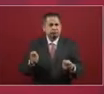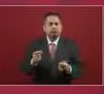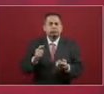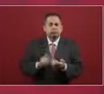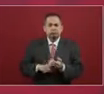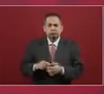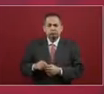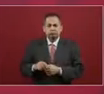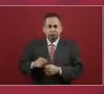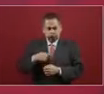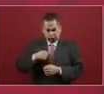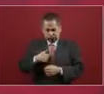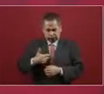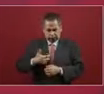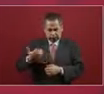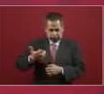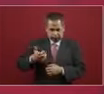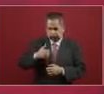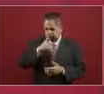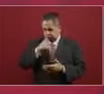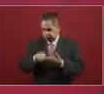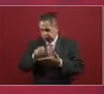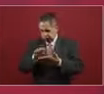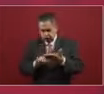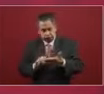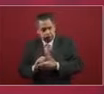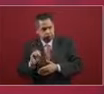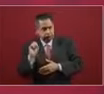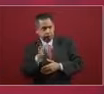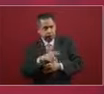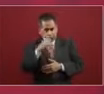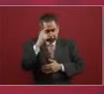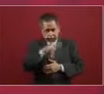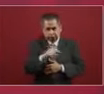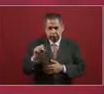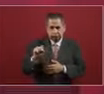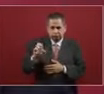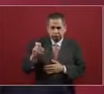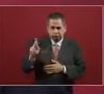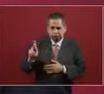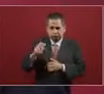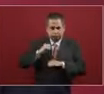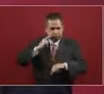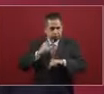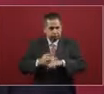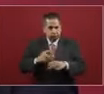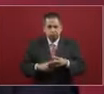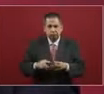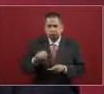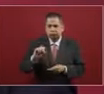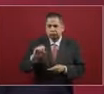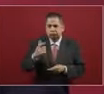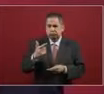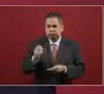que voy a enviar al secretario de Educación Pública, a la secretaria de Gobernación